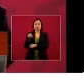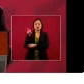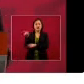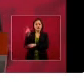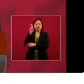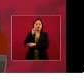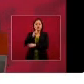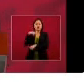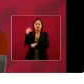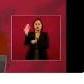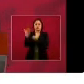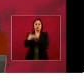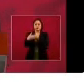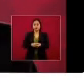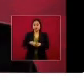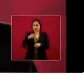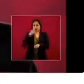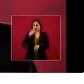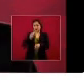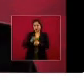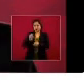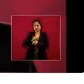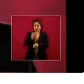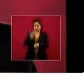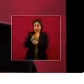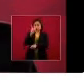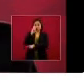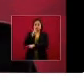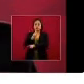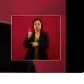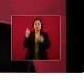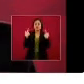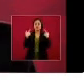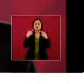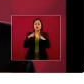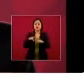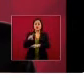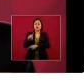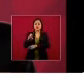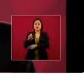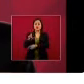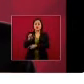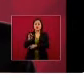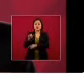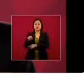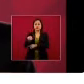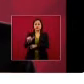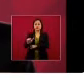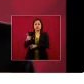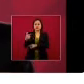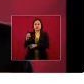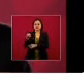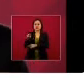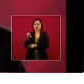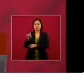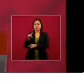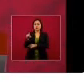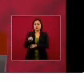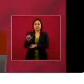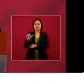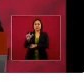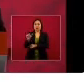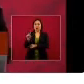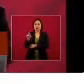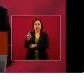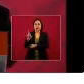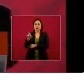habitacionales o fraccionamientos van a tener bastantes problemas porque no están no los papeles no están en regla